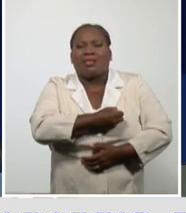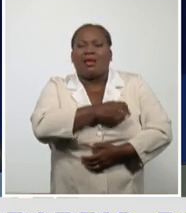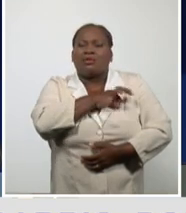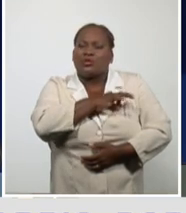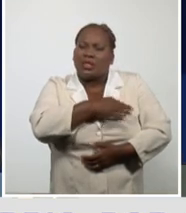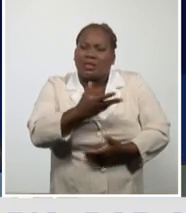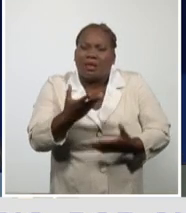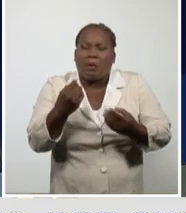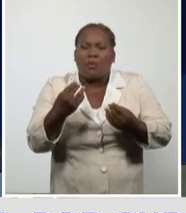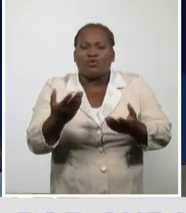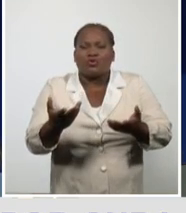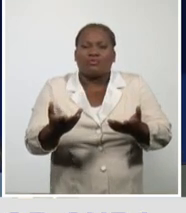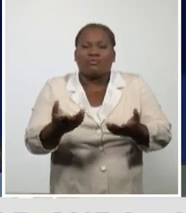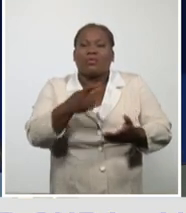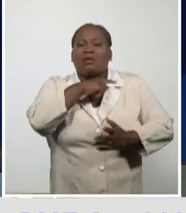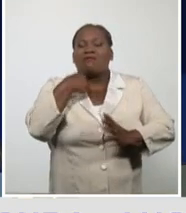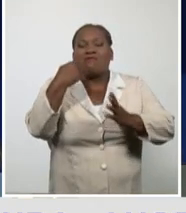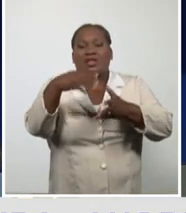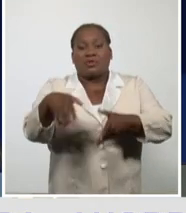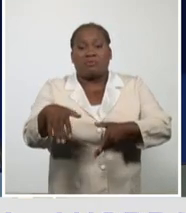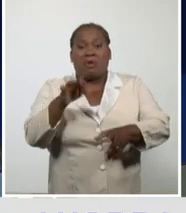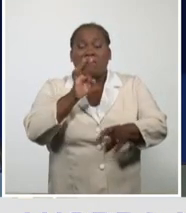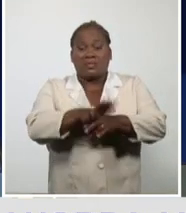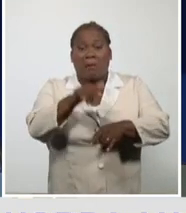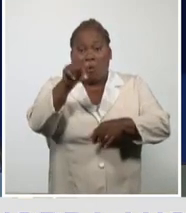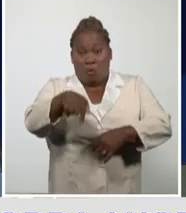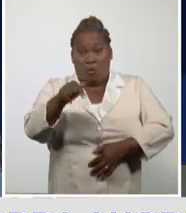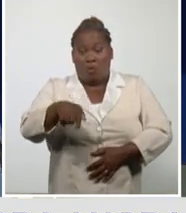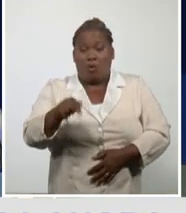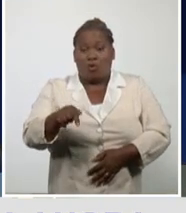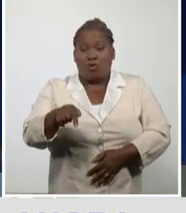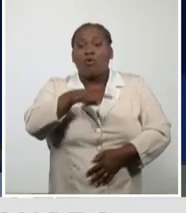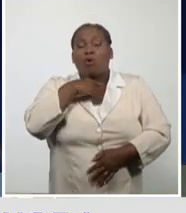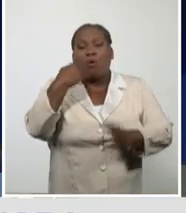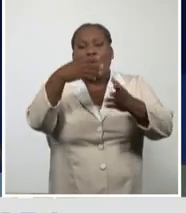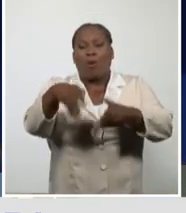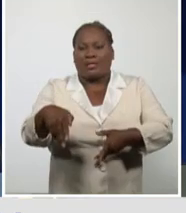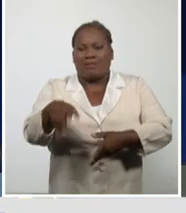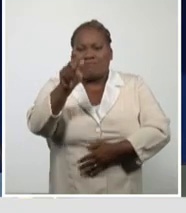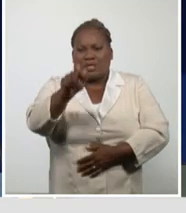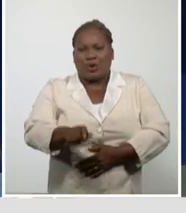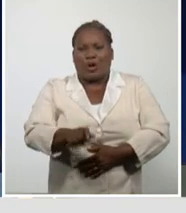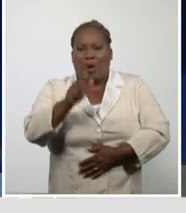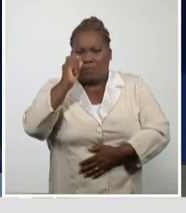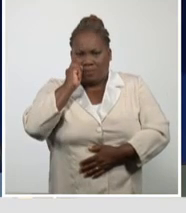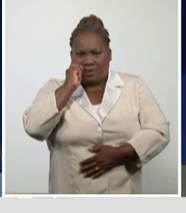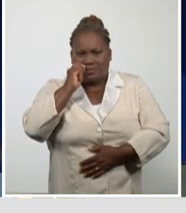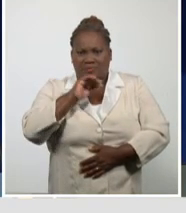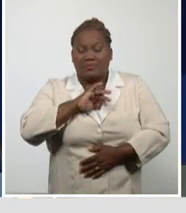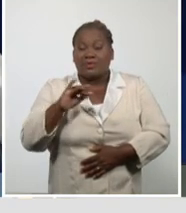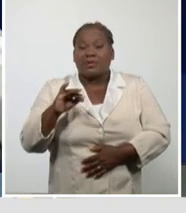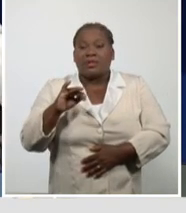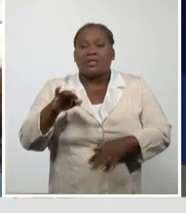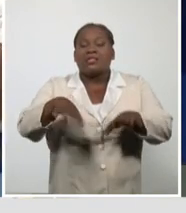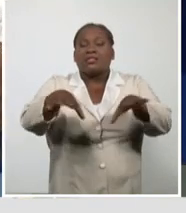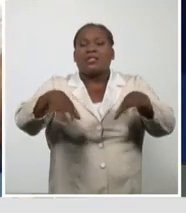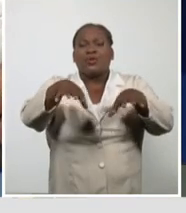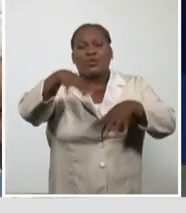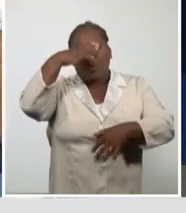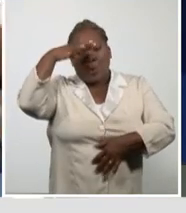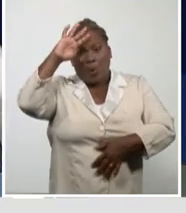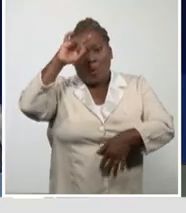y lamentablemente comenzamos el día de hoy con este fallecido. De la situación en Cuba en